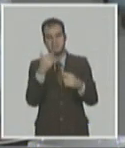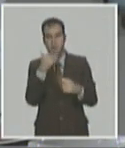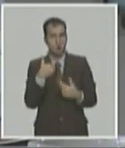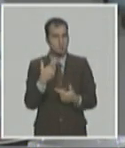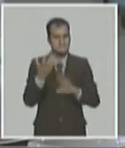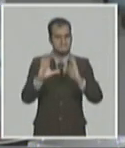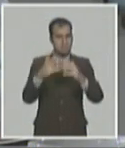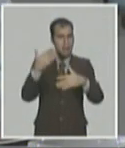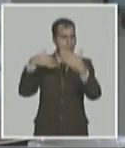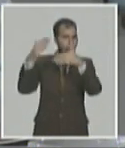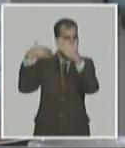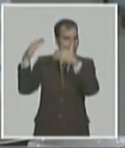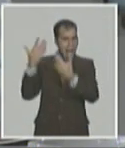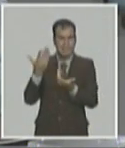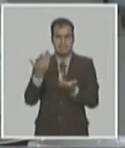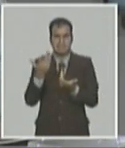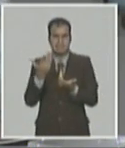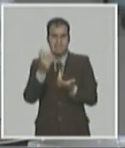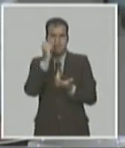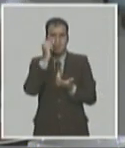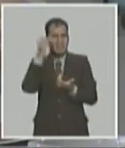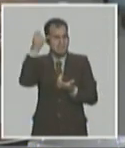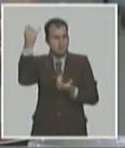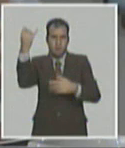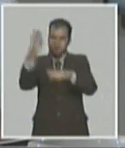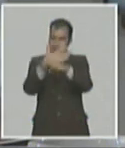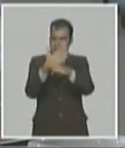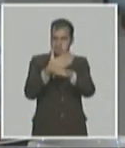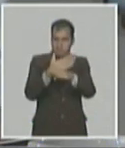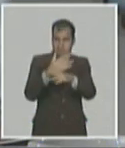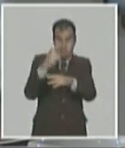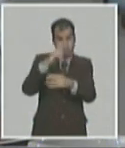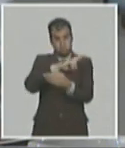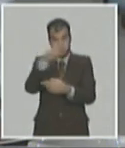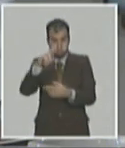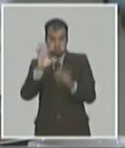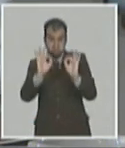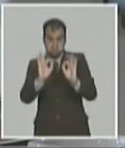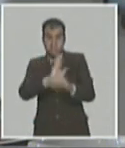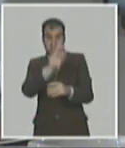tenemos que acudir también a nuestras bases para que podamos contar con la